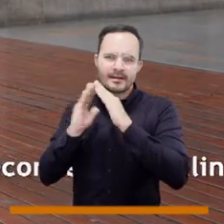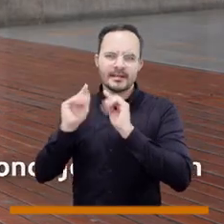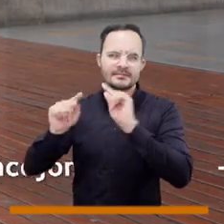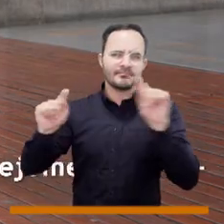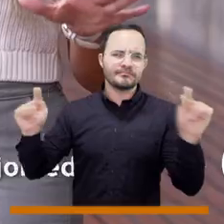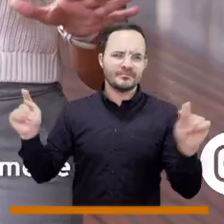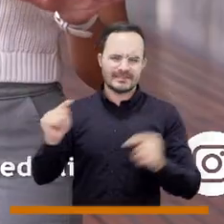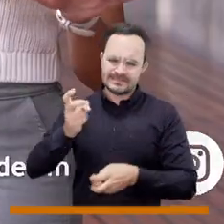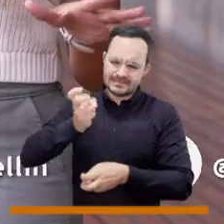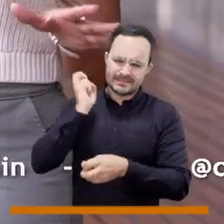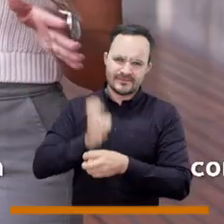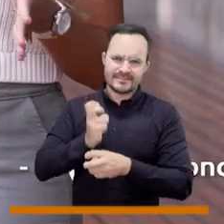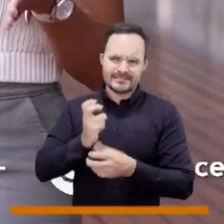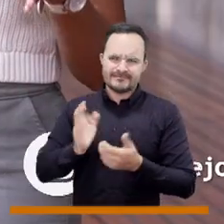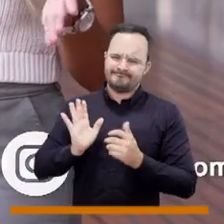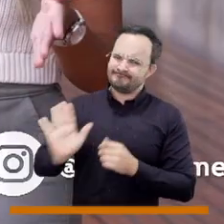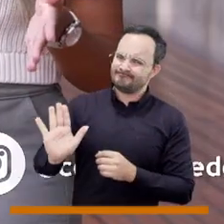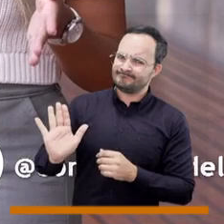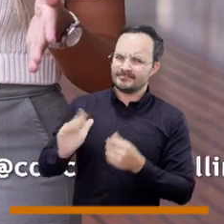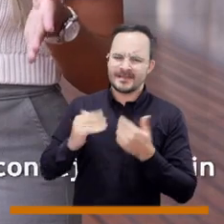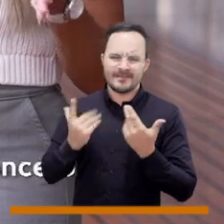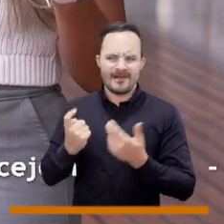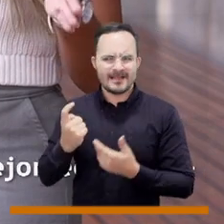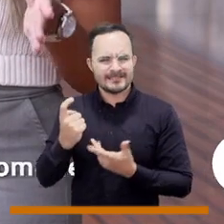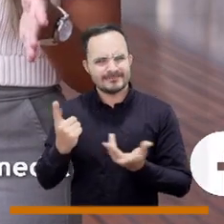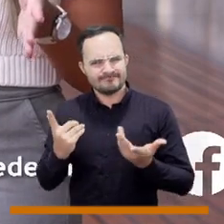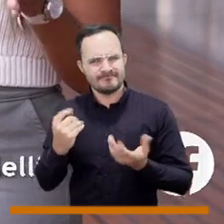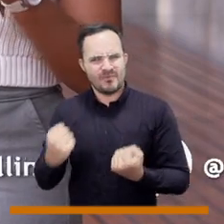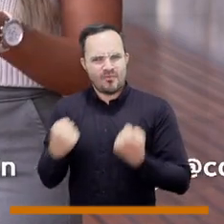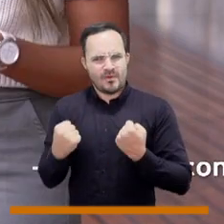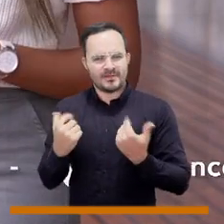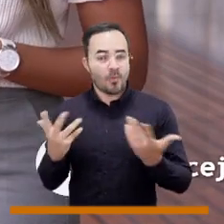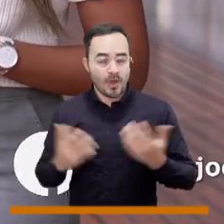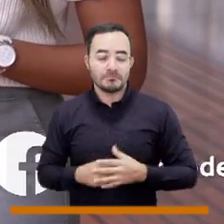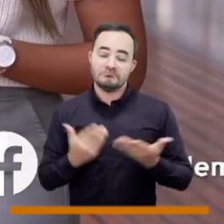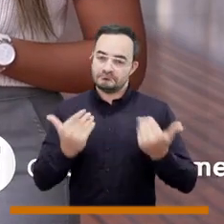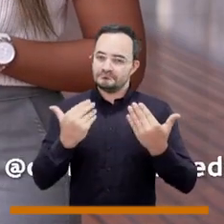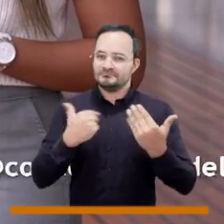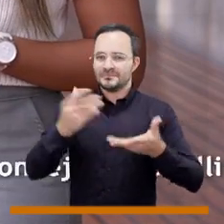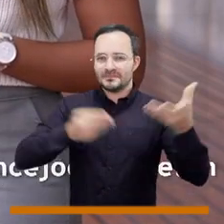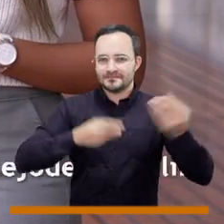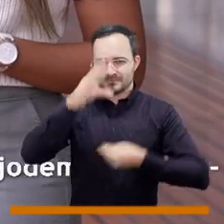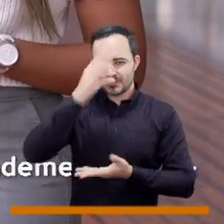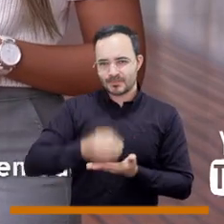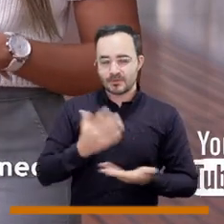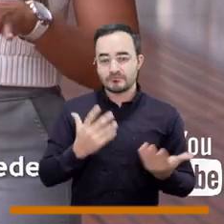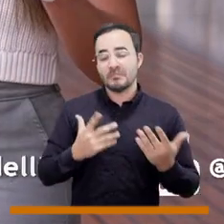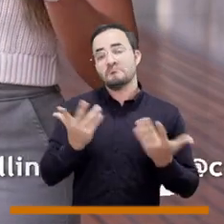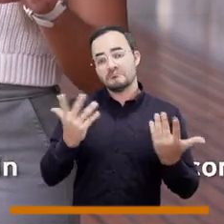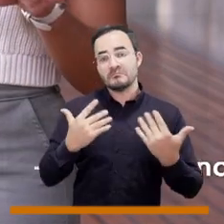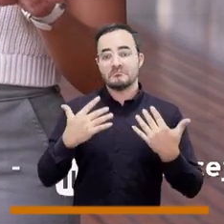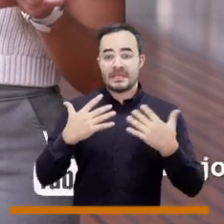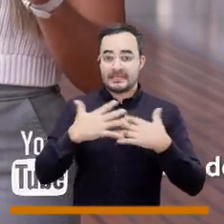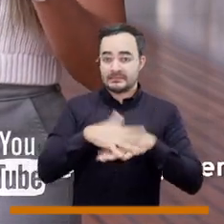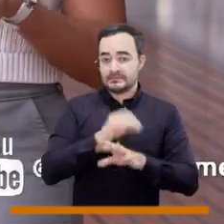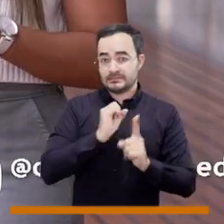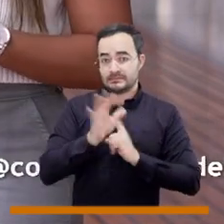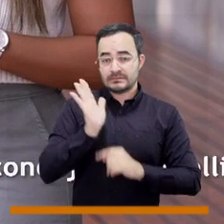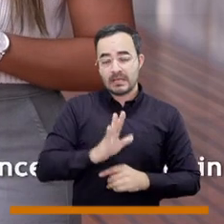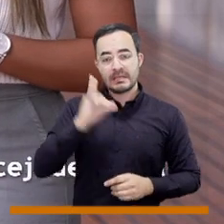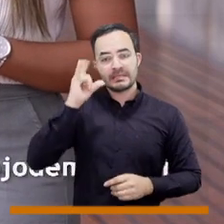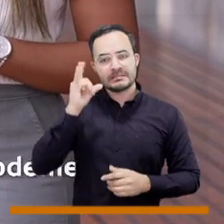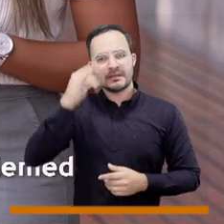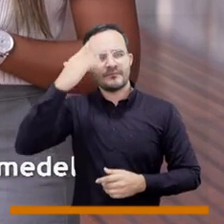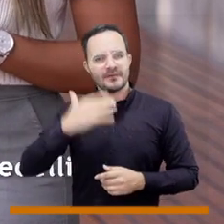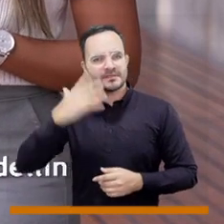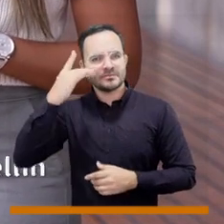antioqueña? Esto lo podemos conversar en nuestras redes sociales, en Instagram y Twitter como @consejomedellin y Facebook y en el canal